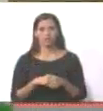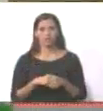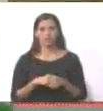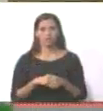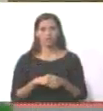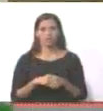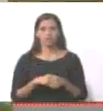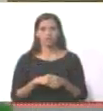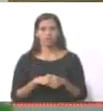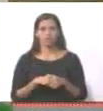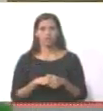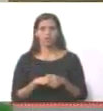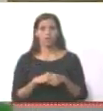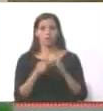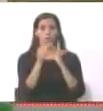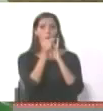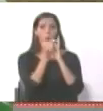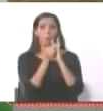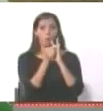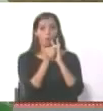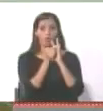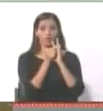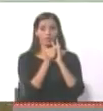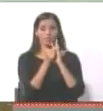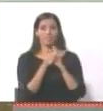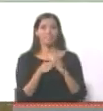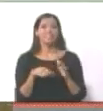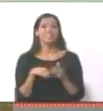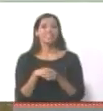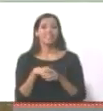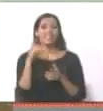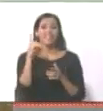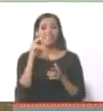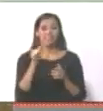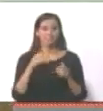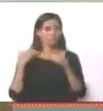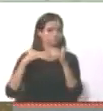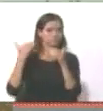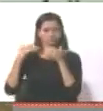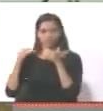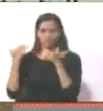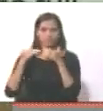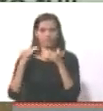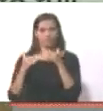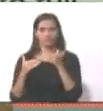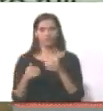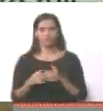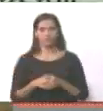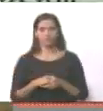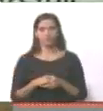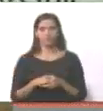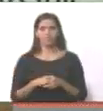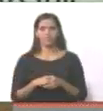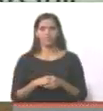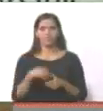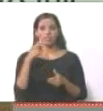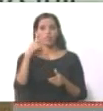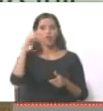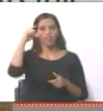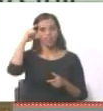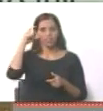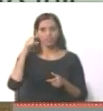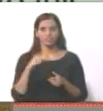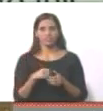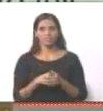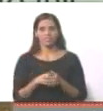Boda en Los Roques, de Daniela y el regatonero. A ver, Pomar, regatonero. Duró 2 días